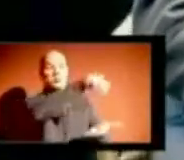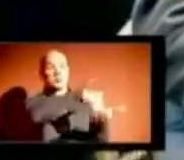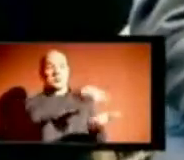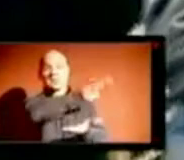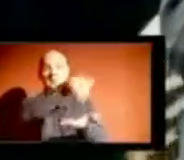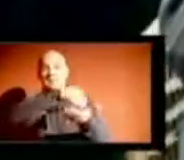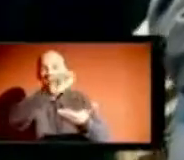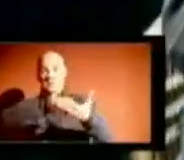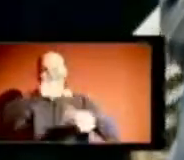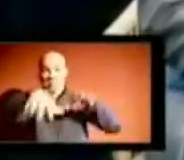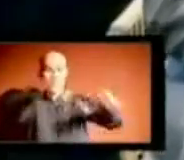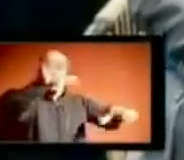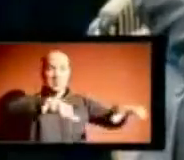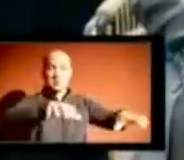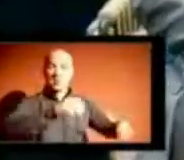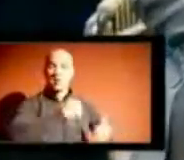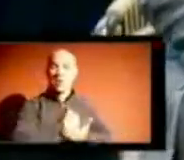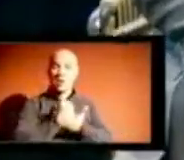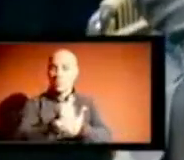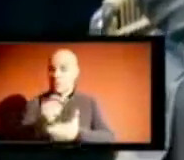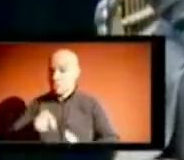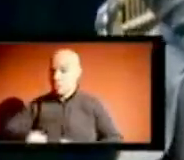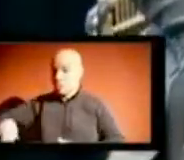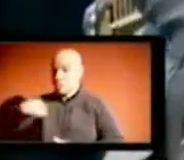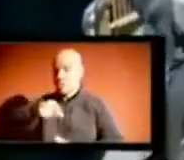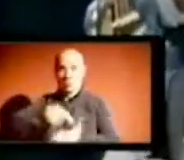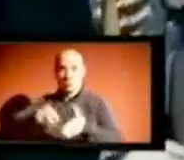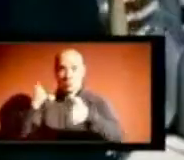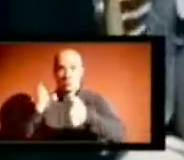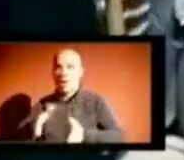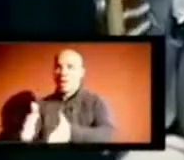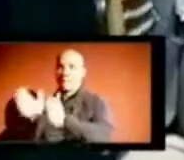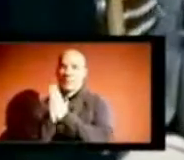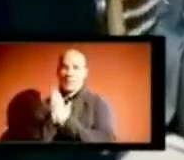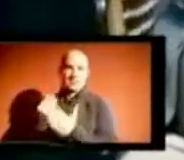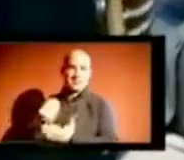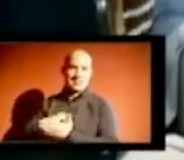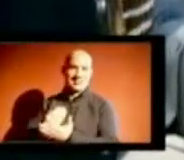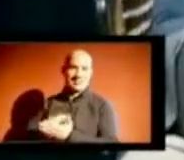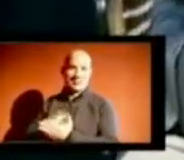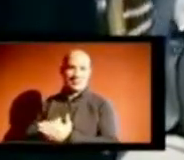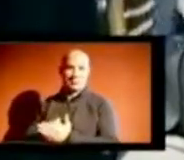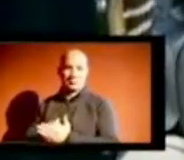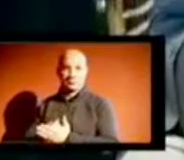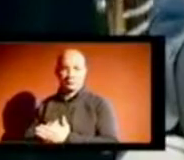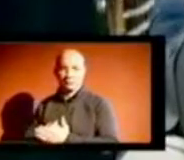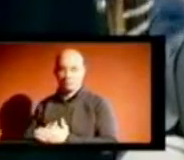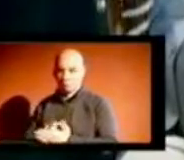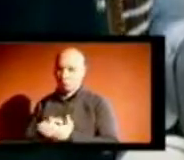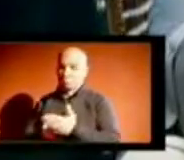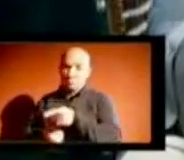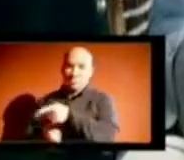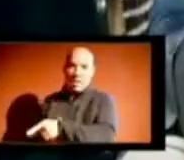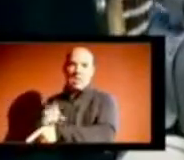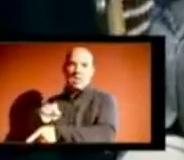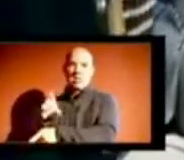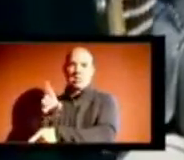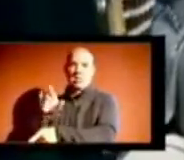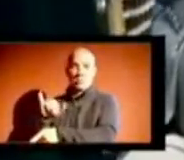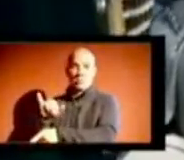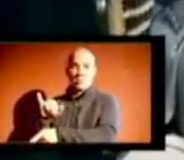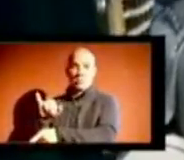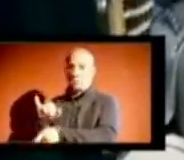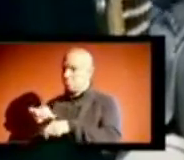para ayudar a los contribuyentes a reclamar estos créditos. El que ya está radicando por vía de Suri, ese yo estoy seguro